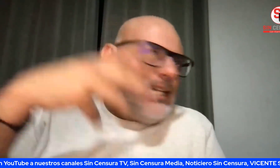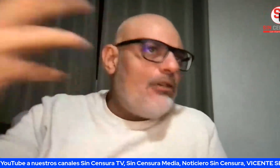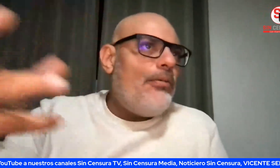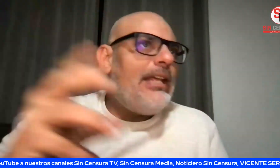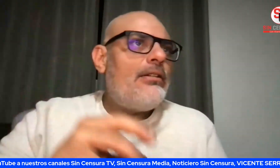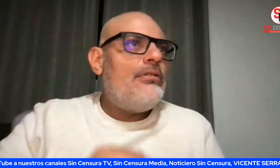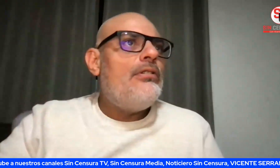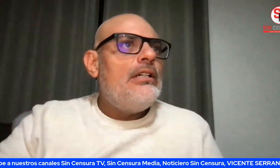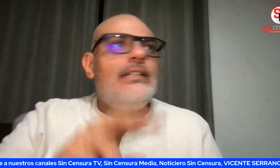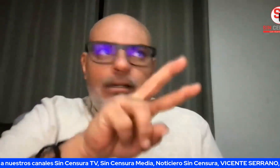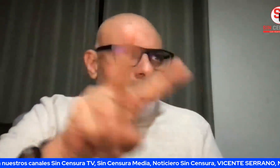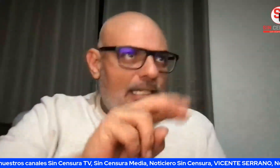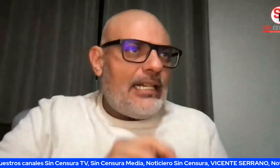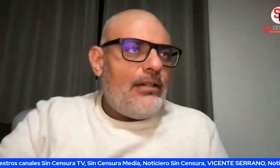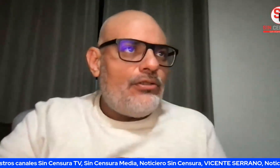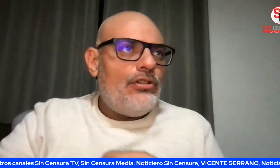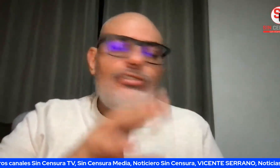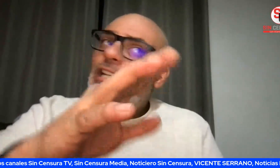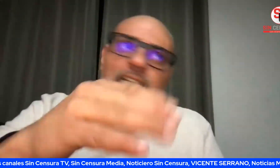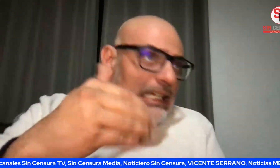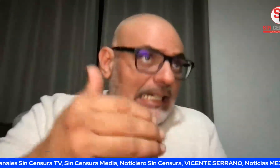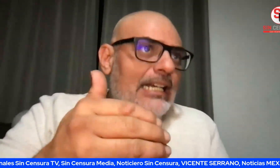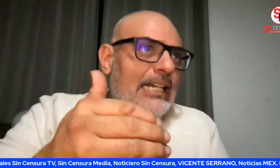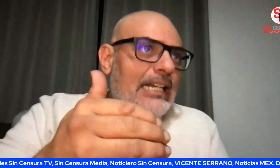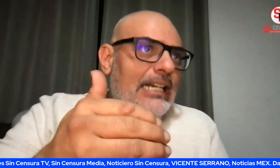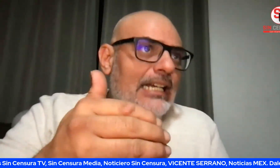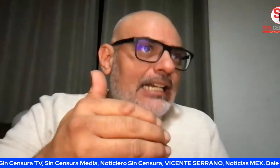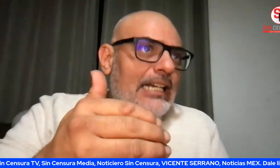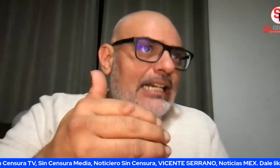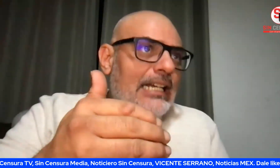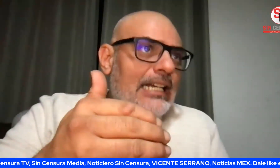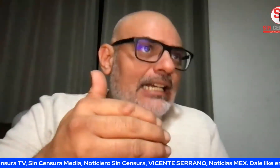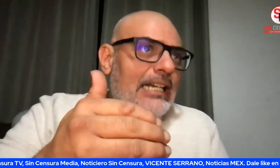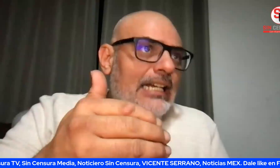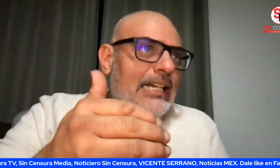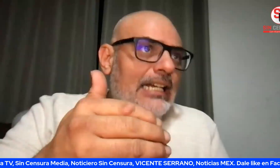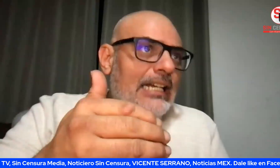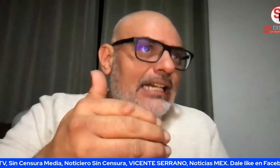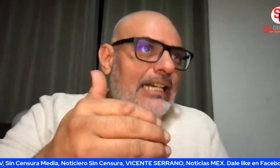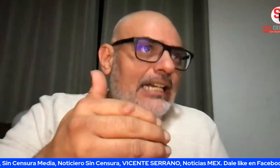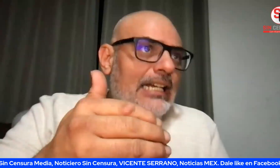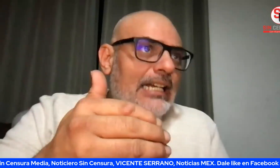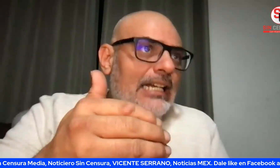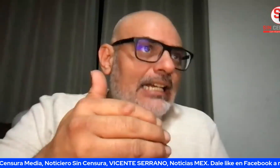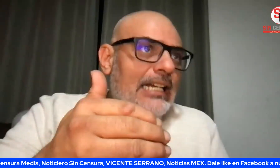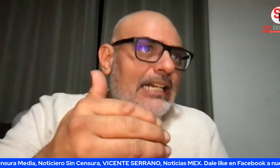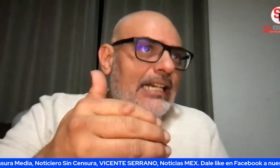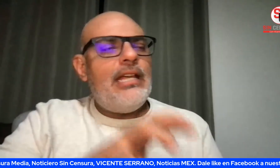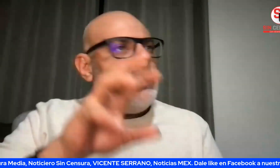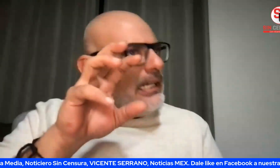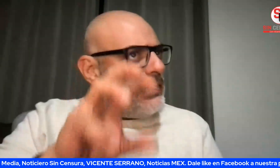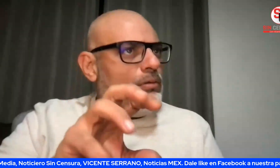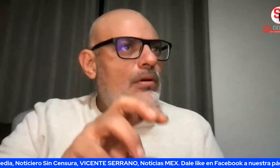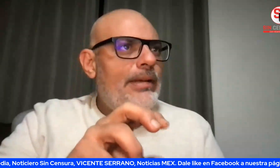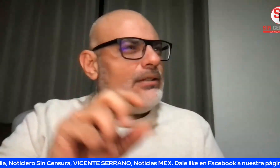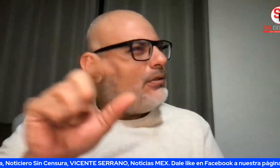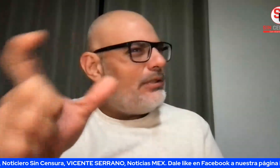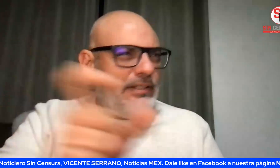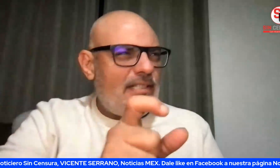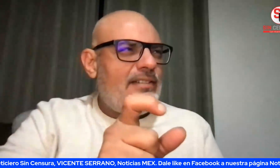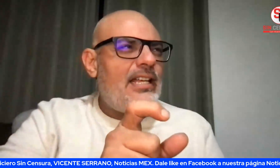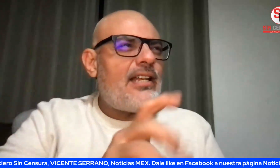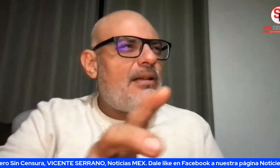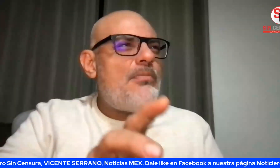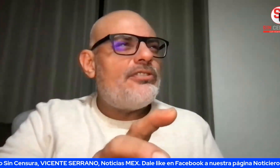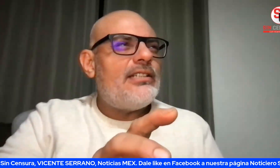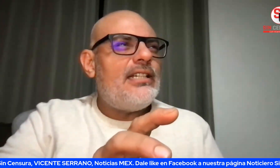fundamental del gobierno de cualquiera de los dos, y creo que va a ser un gran equipo, Adán y Claudia, en algún momento